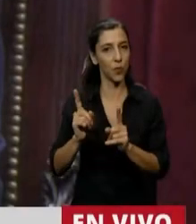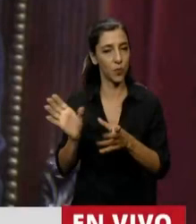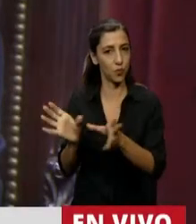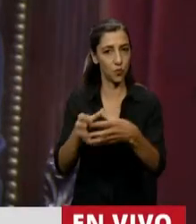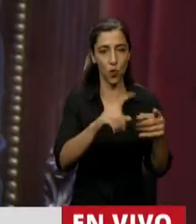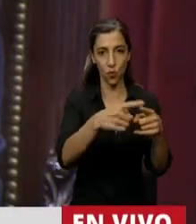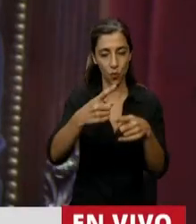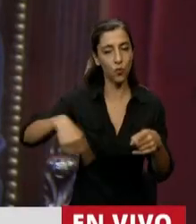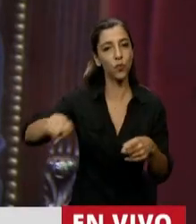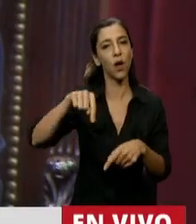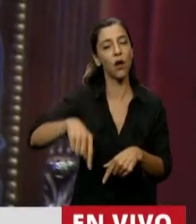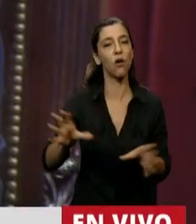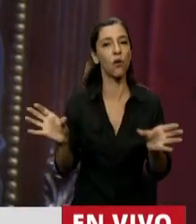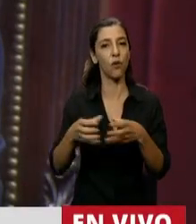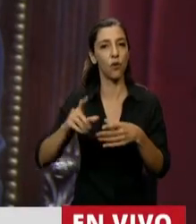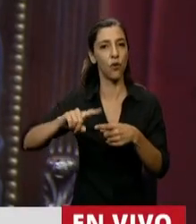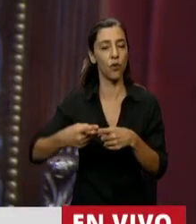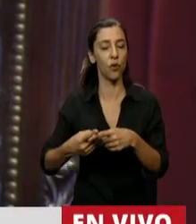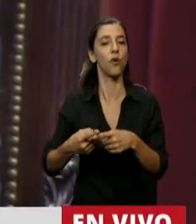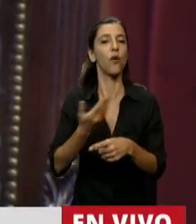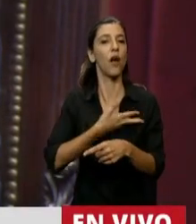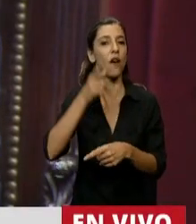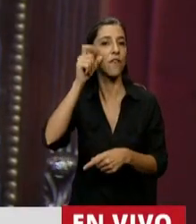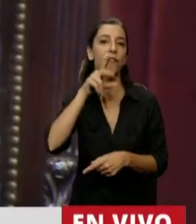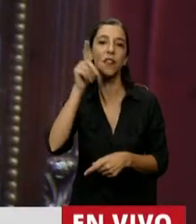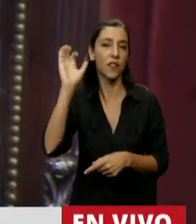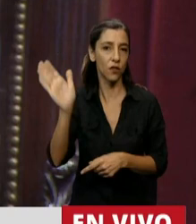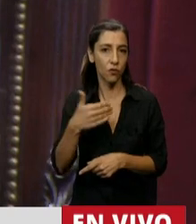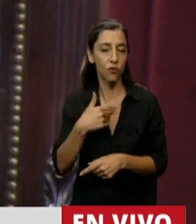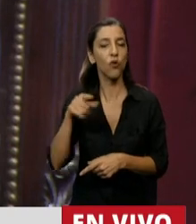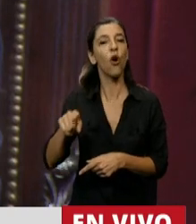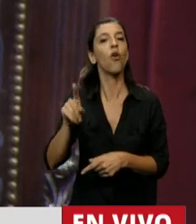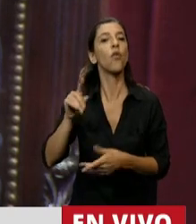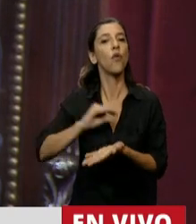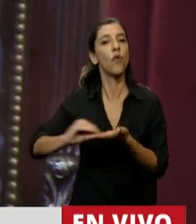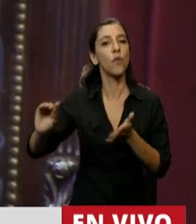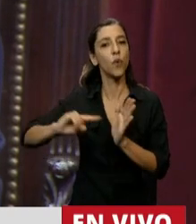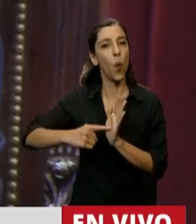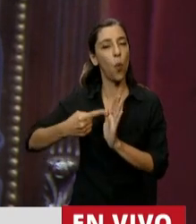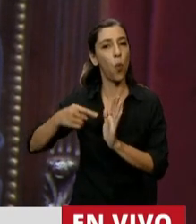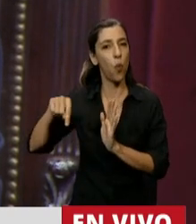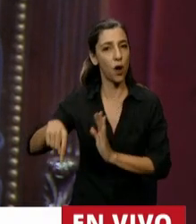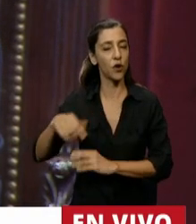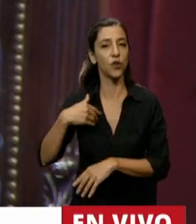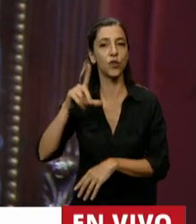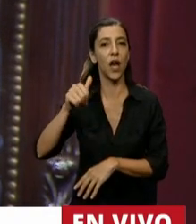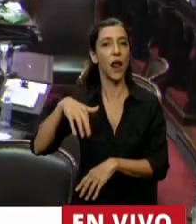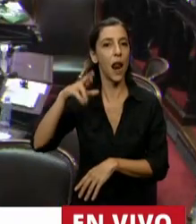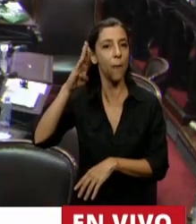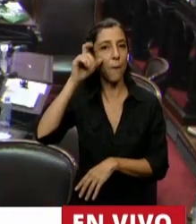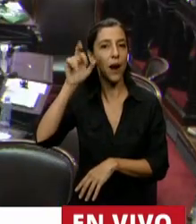Continúa por el bloque del Frente de Todos, la diputada por Buenos Aires, Florencia Lampreave.